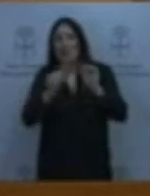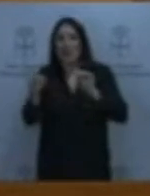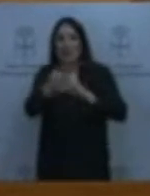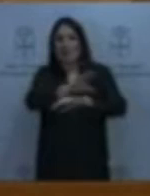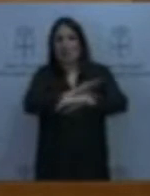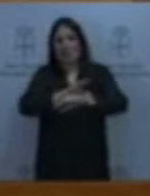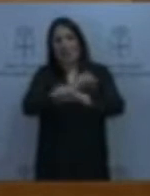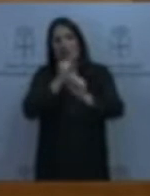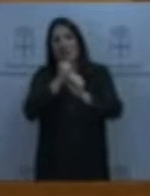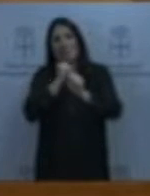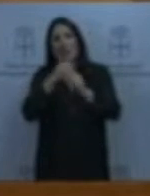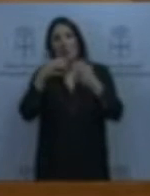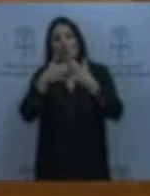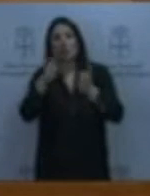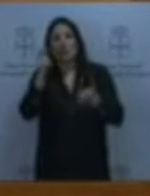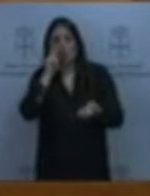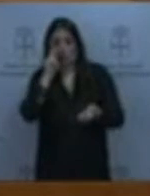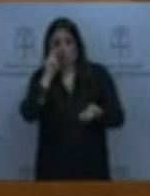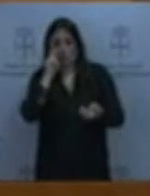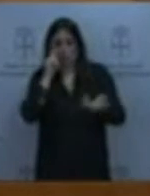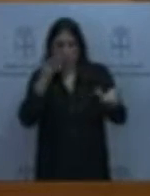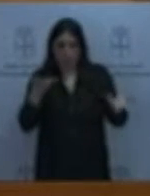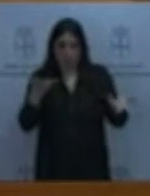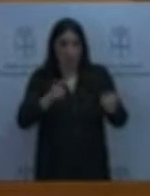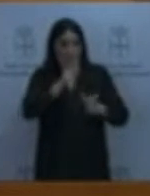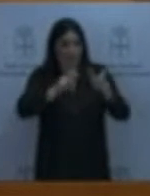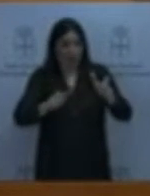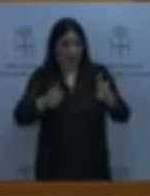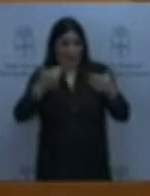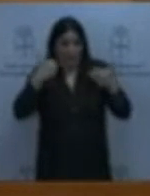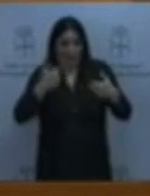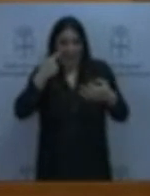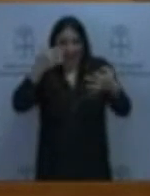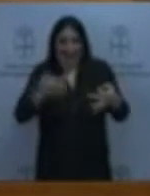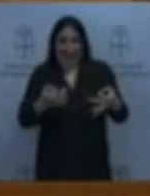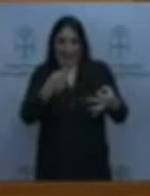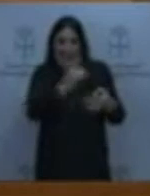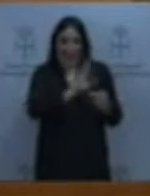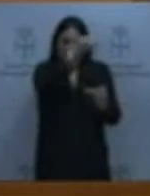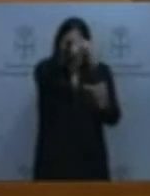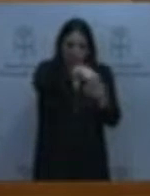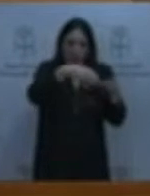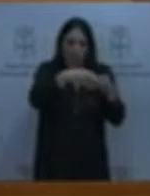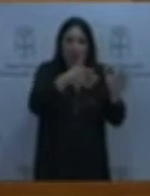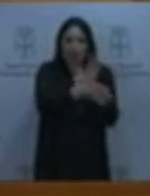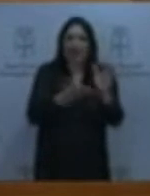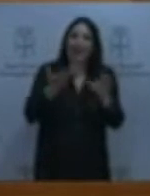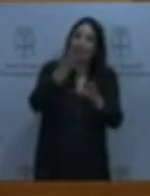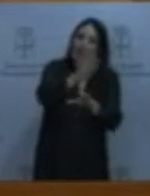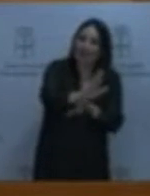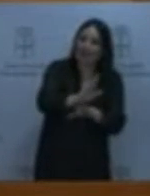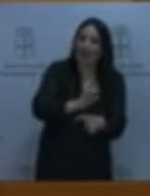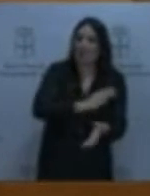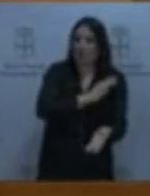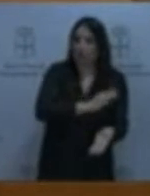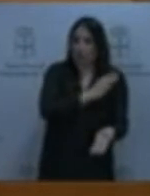Industria y Turismo. Hombre, digo yo que quienes van ahí, las personas físicas, irán en nombre de los patronos, que no son ni más ni menos